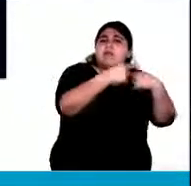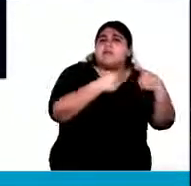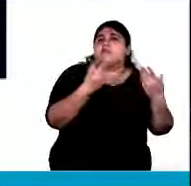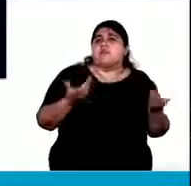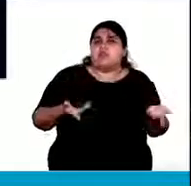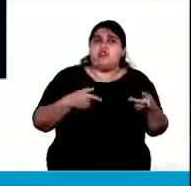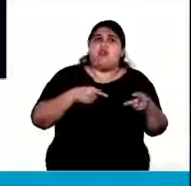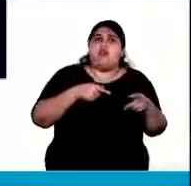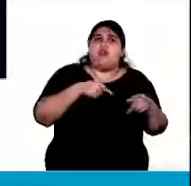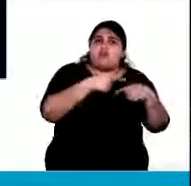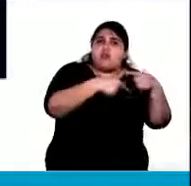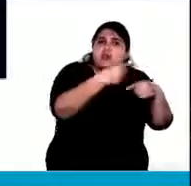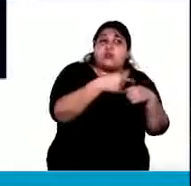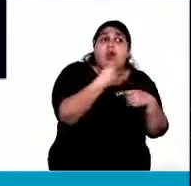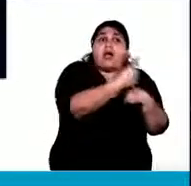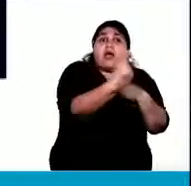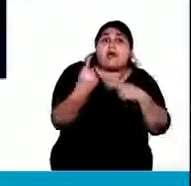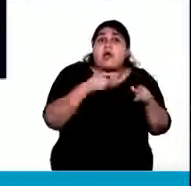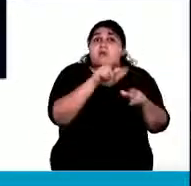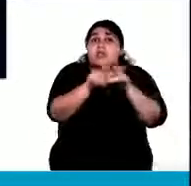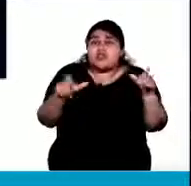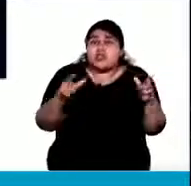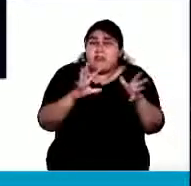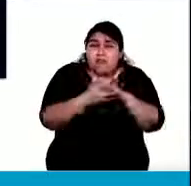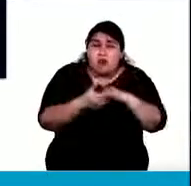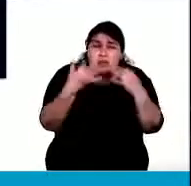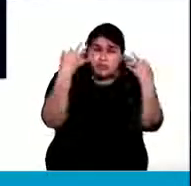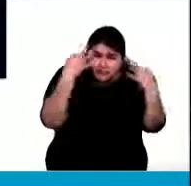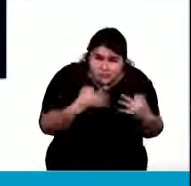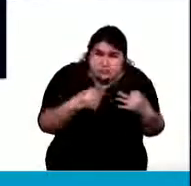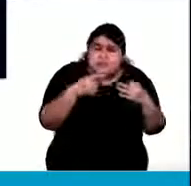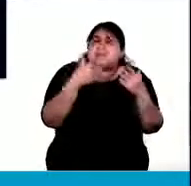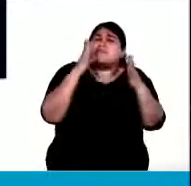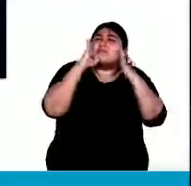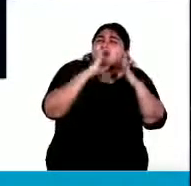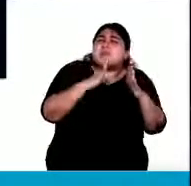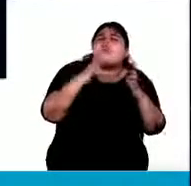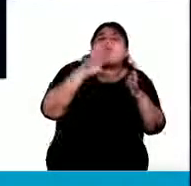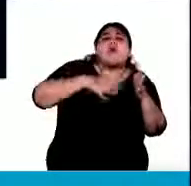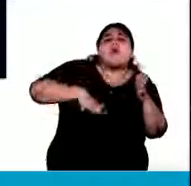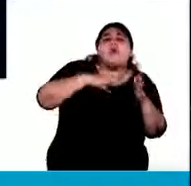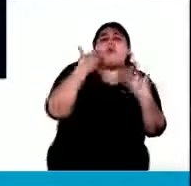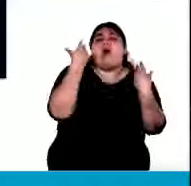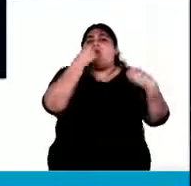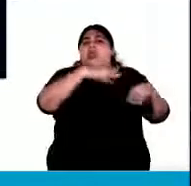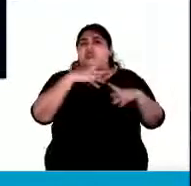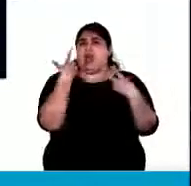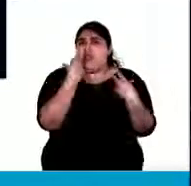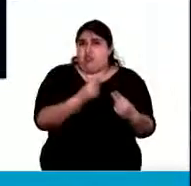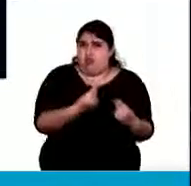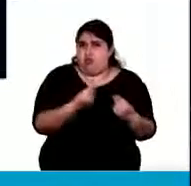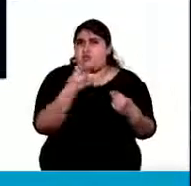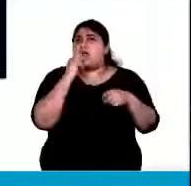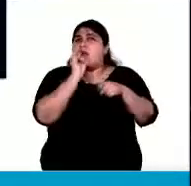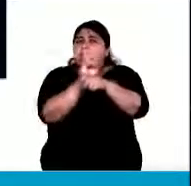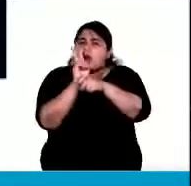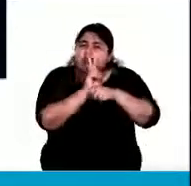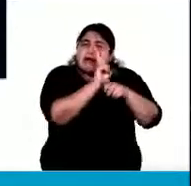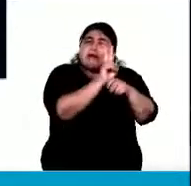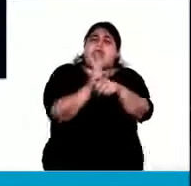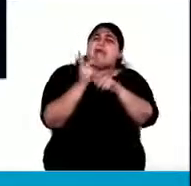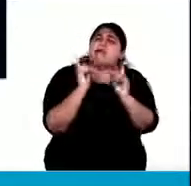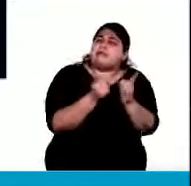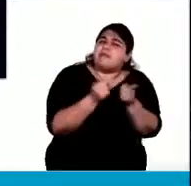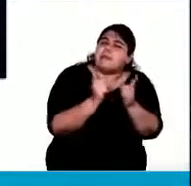a cada uno de los habitantes de nuestro suelo? Le hemos dado la certeza de que el Estado no los iba a abandonar, los iba a proteger, y no solo